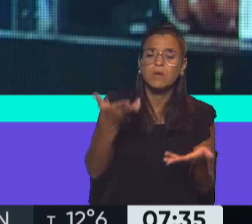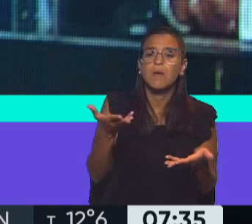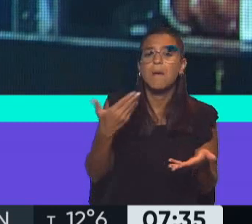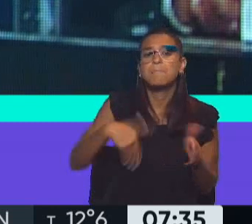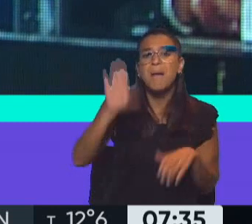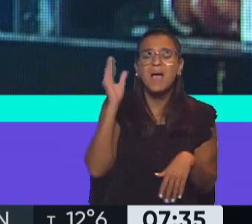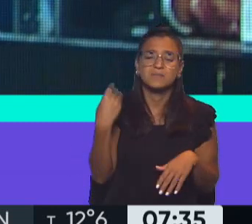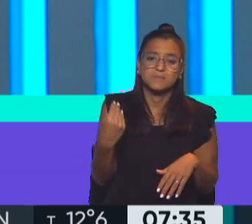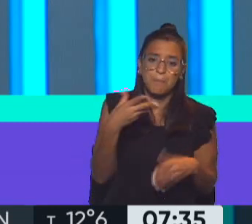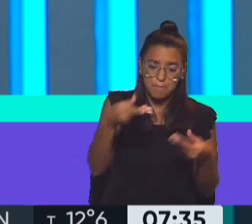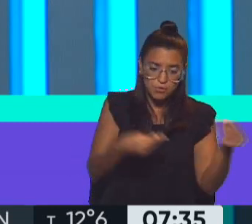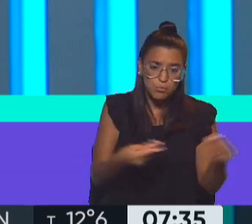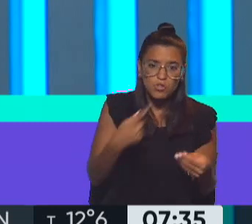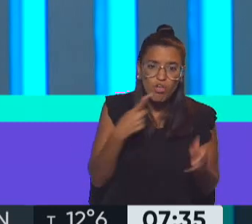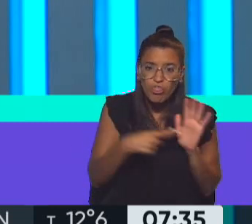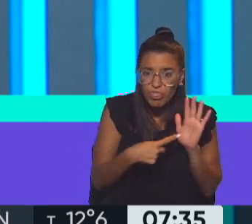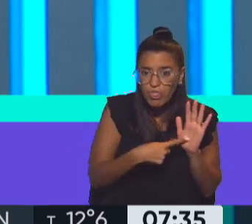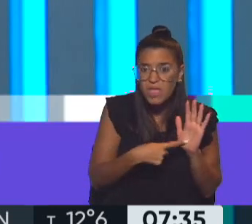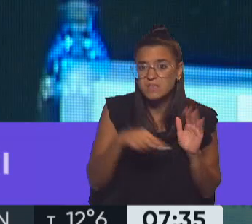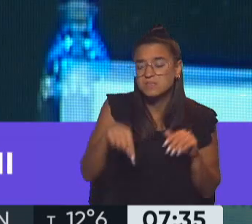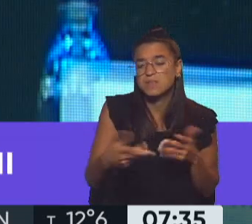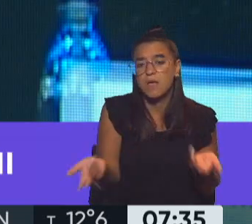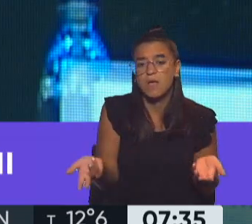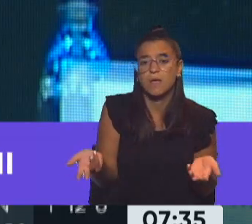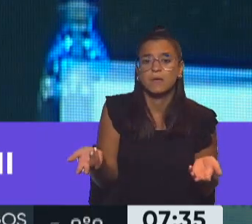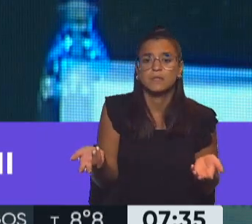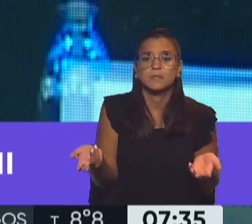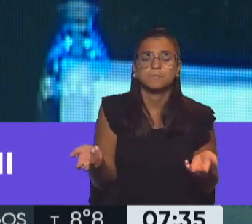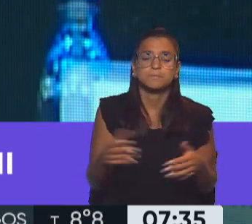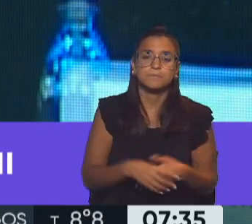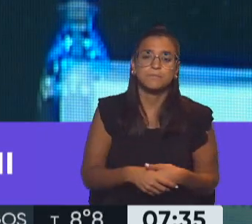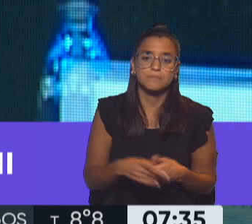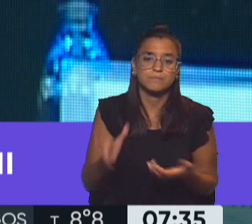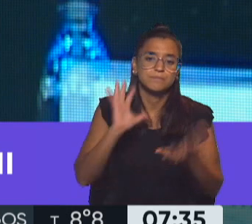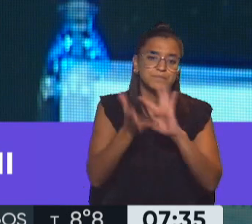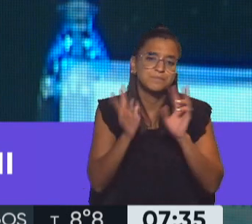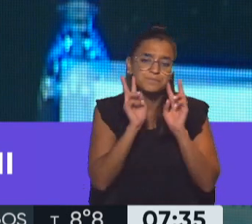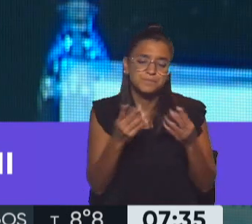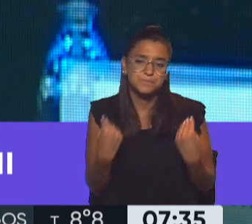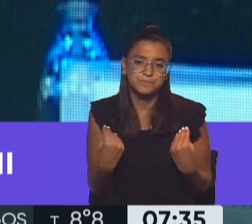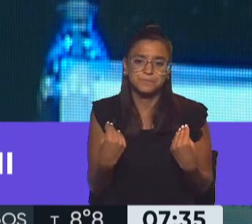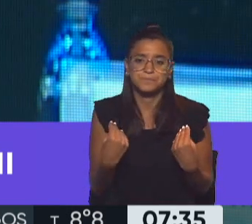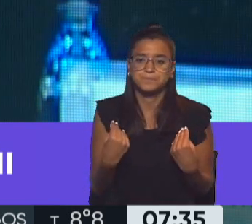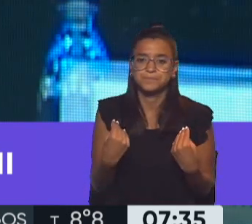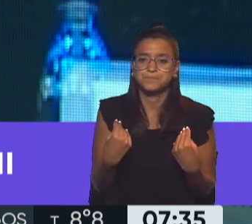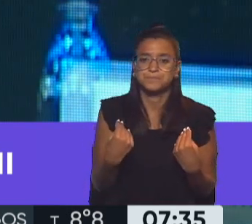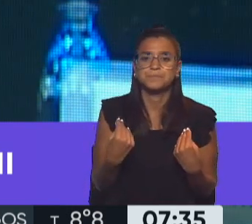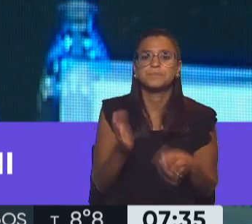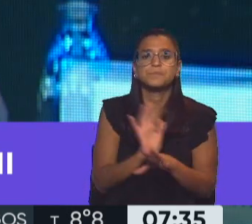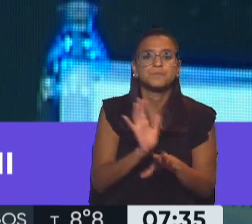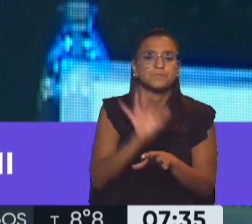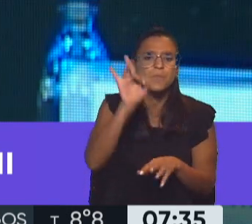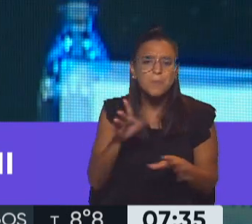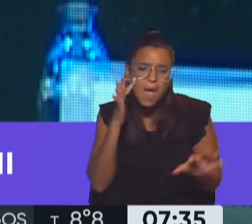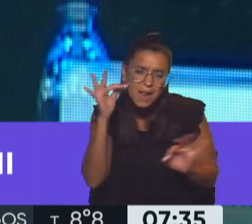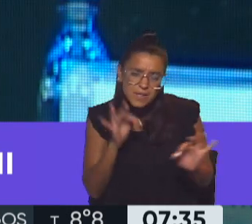superior al que el presupuesto planteaba, ¿sí? En una mirada, diría, simplemente